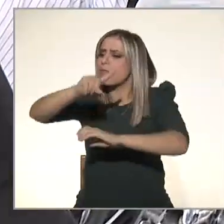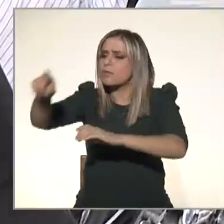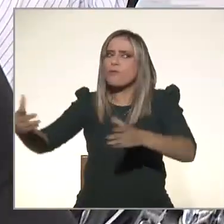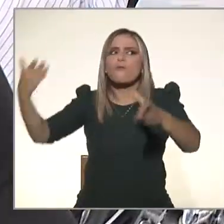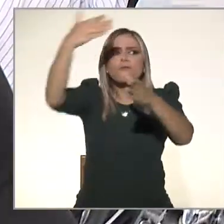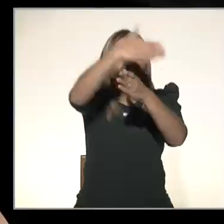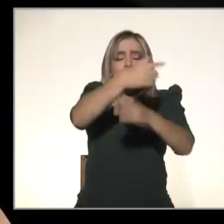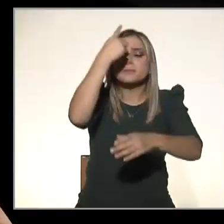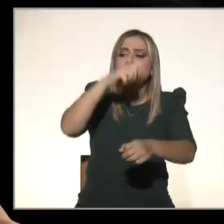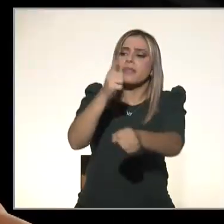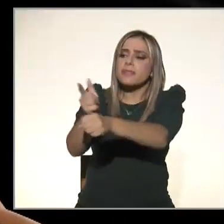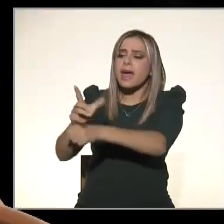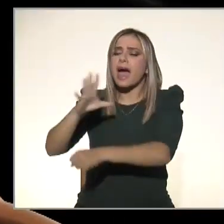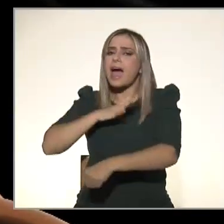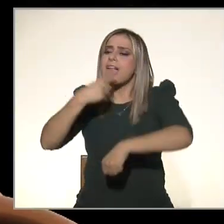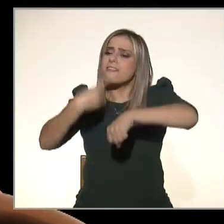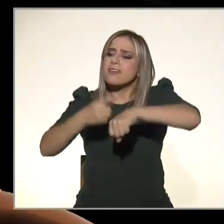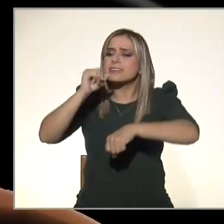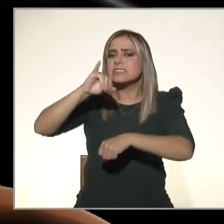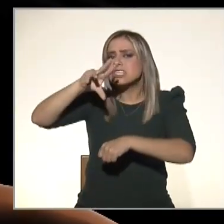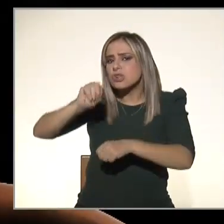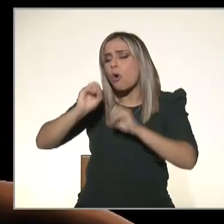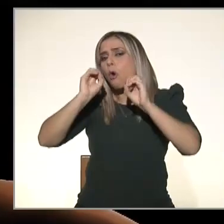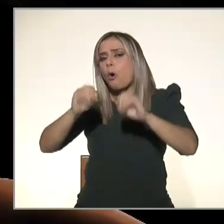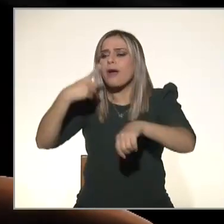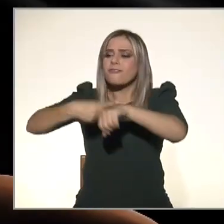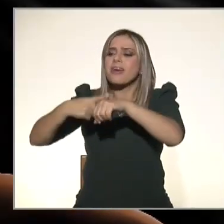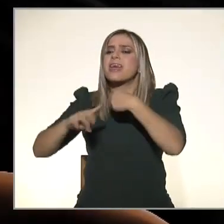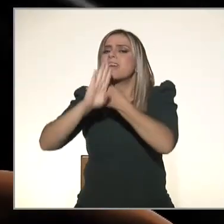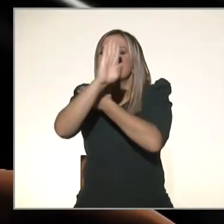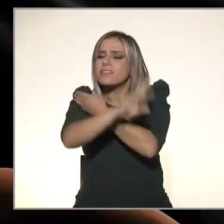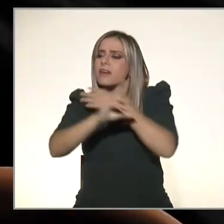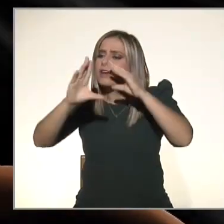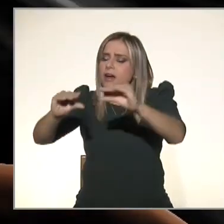diagnósticos oportunos y preventivos.